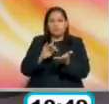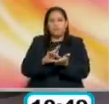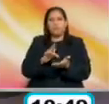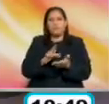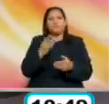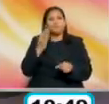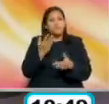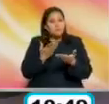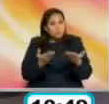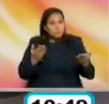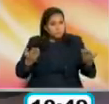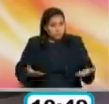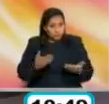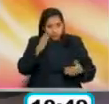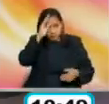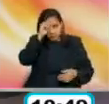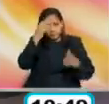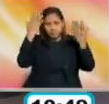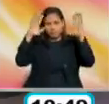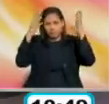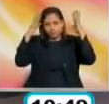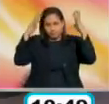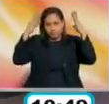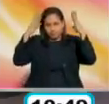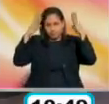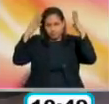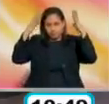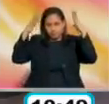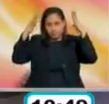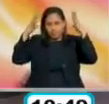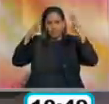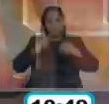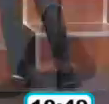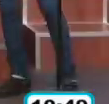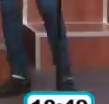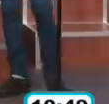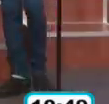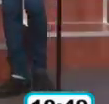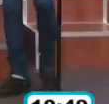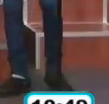a bailar, ¿qué te parece? Claro que sí. El aplauso fuerte, venga.